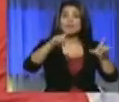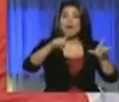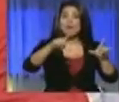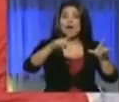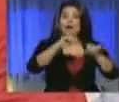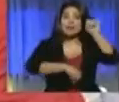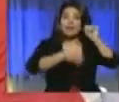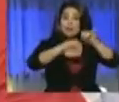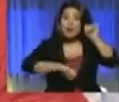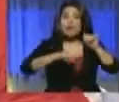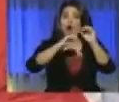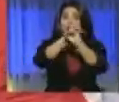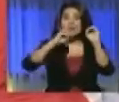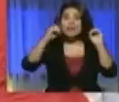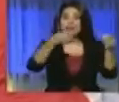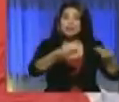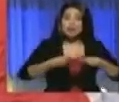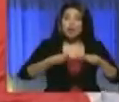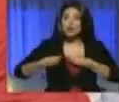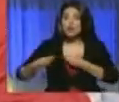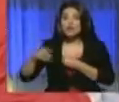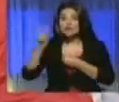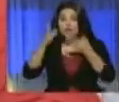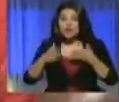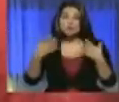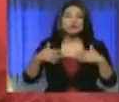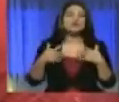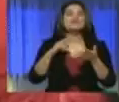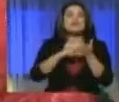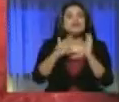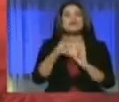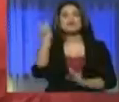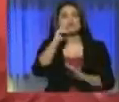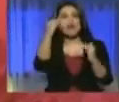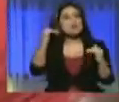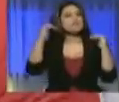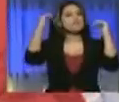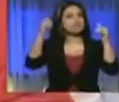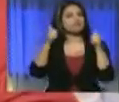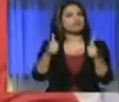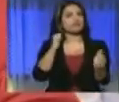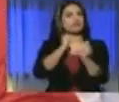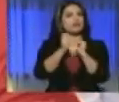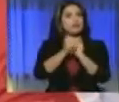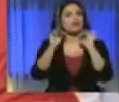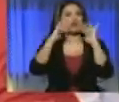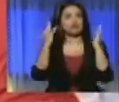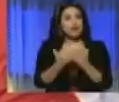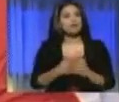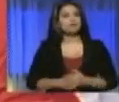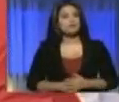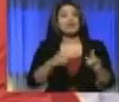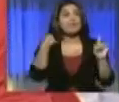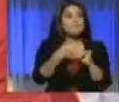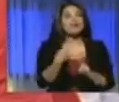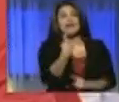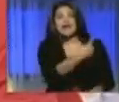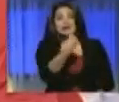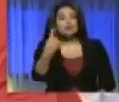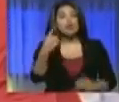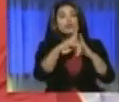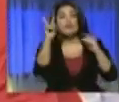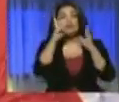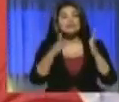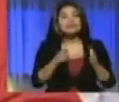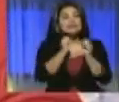seguimos alcanzando posiciones importantes en el mundo. Y la revisión importante, presidente, que todos nuestros atletas mejoraron sus marcas y sus números, casi todos. O sea, que